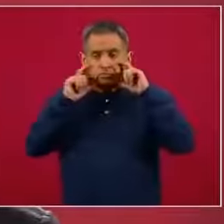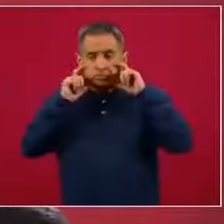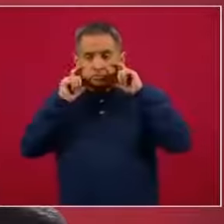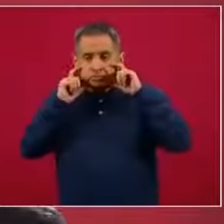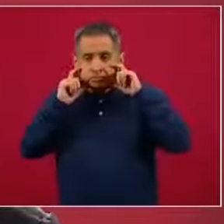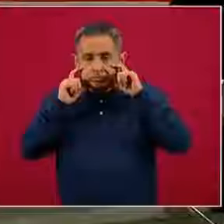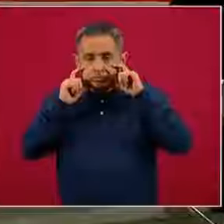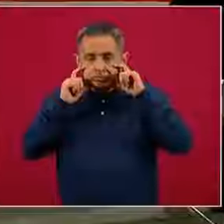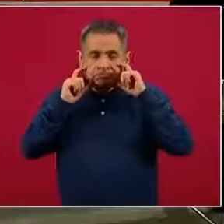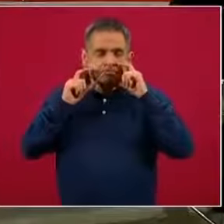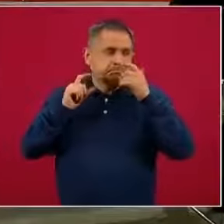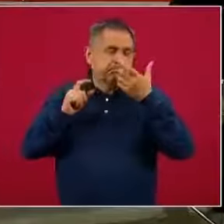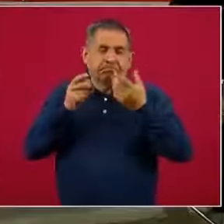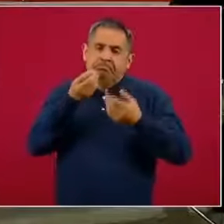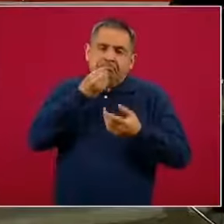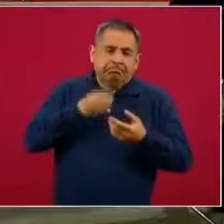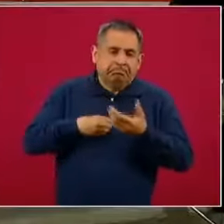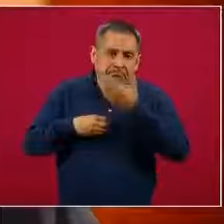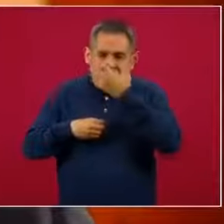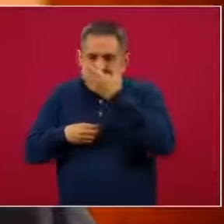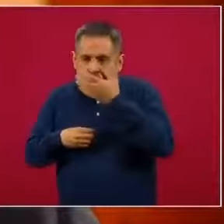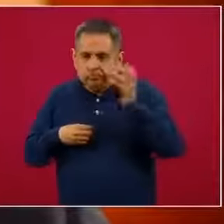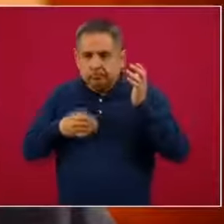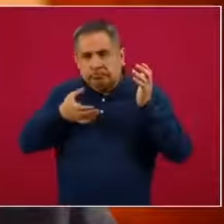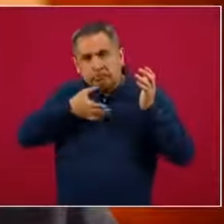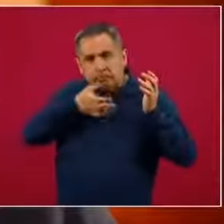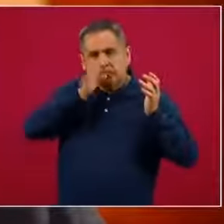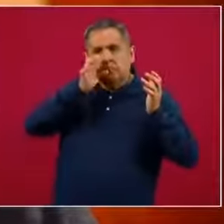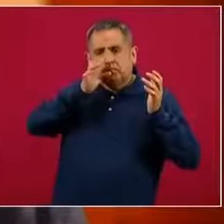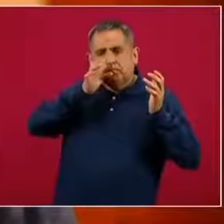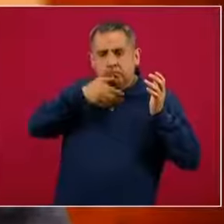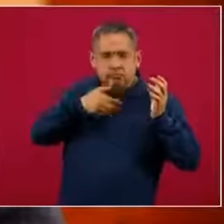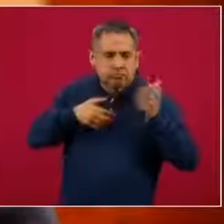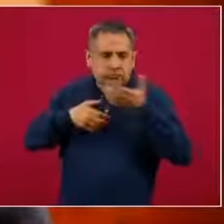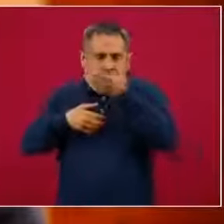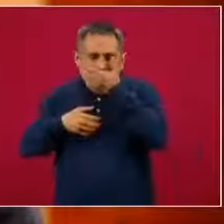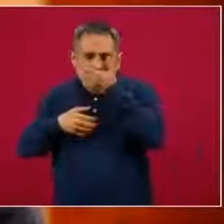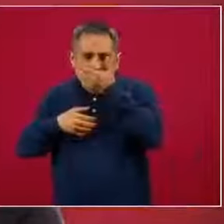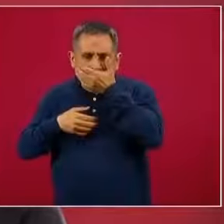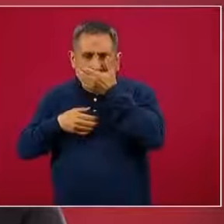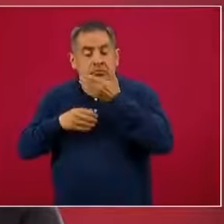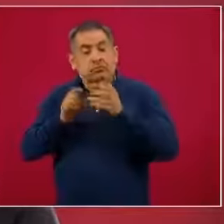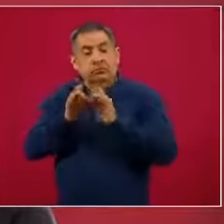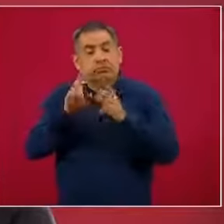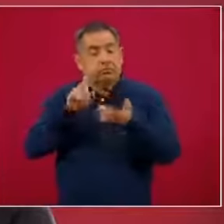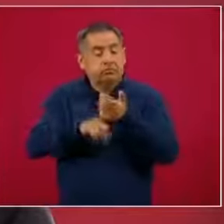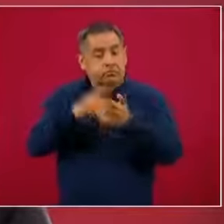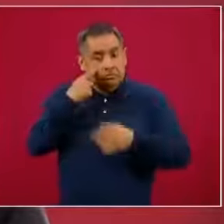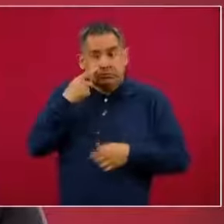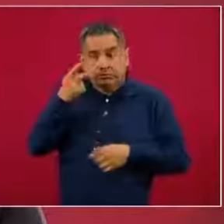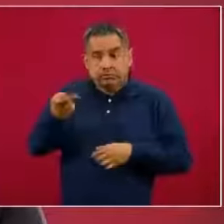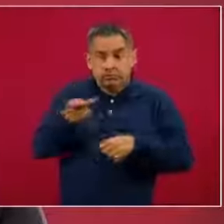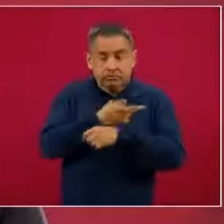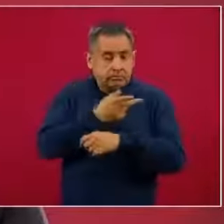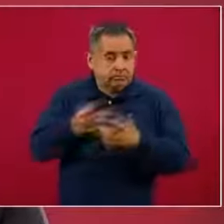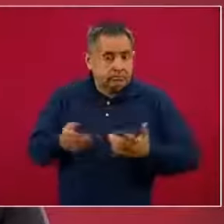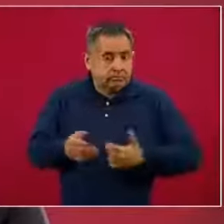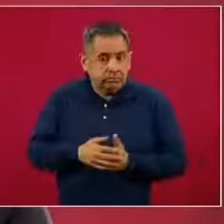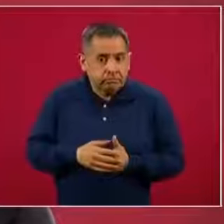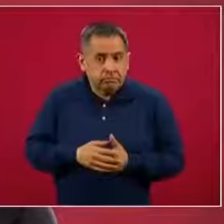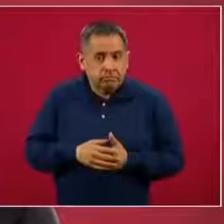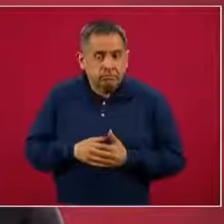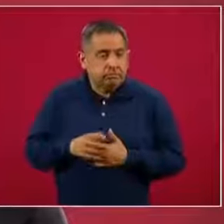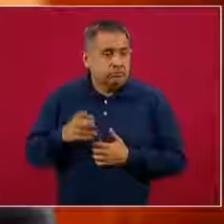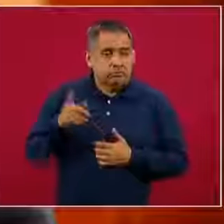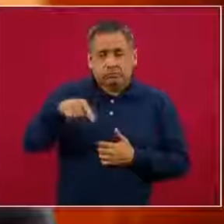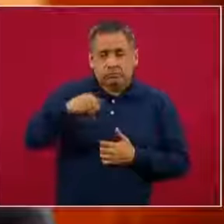y necesariamente se tiene uno que quitar el cubrebocas. Esto lo digo por ya hubo un episodio en donde esto no fue entendido por